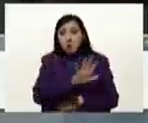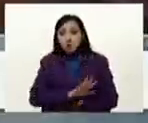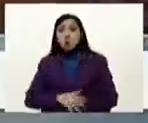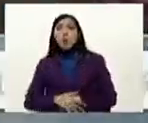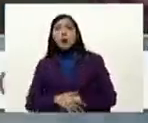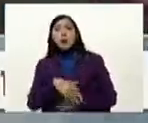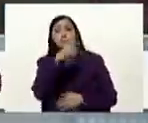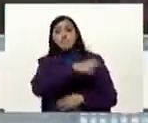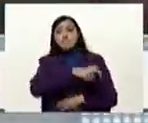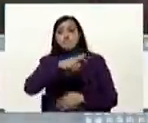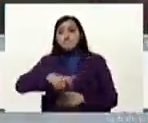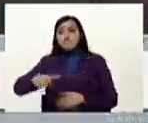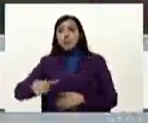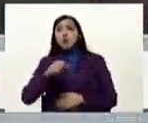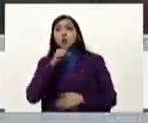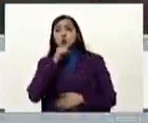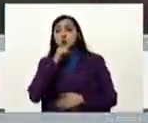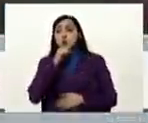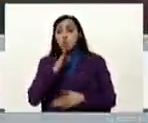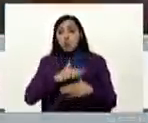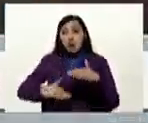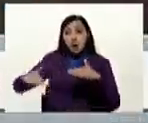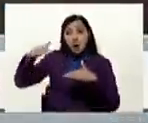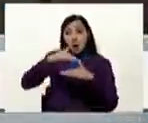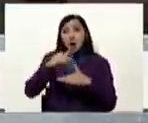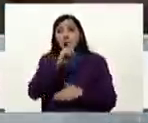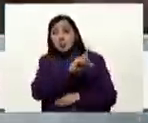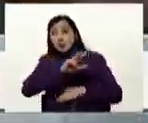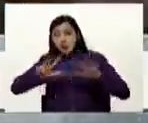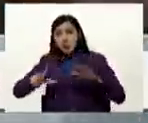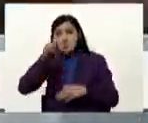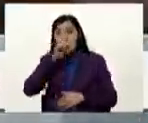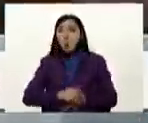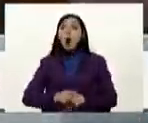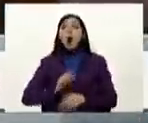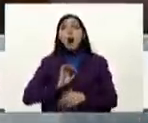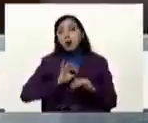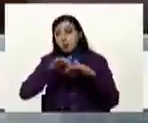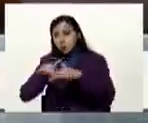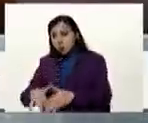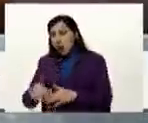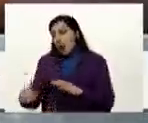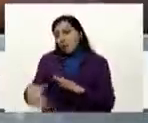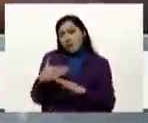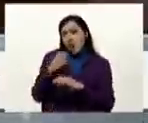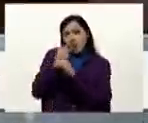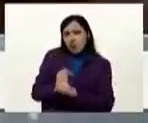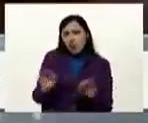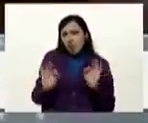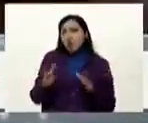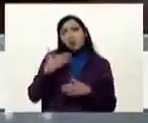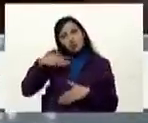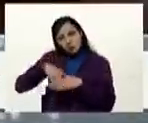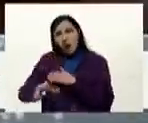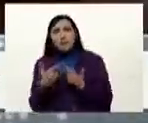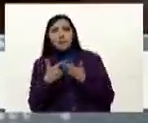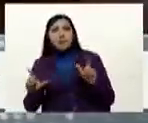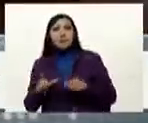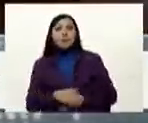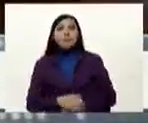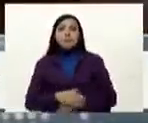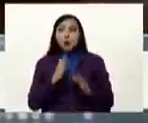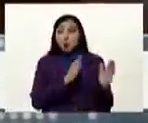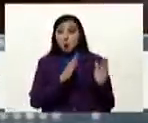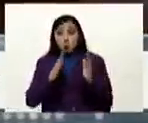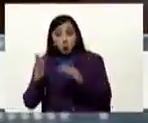cualquier persona mayor de 18 años pueda ir a vacunarse sin previa cita. Recordemos que habíamos cumplido una primera etapa que